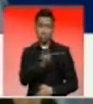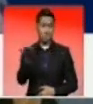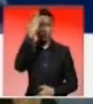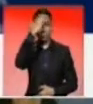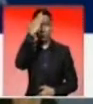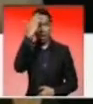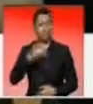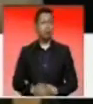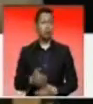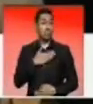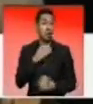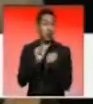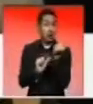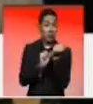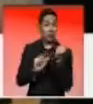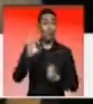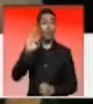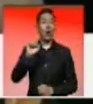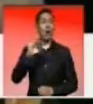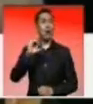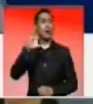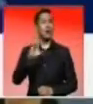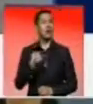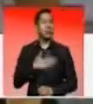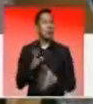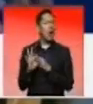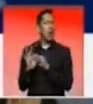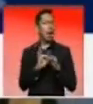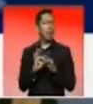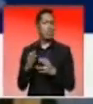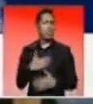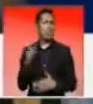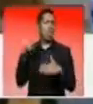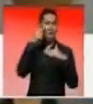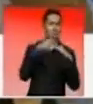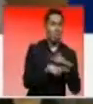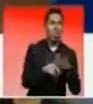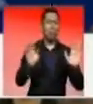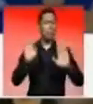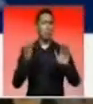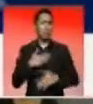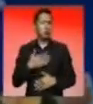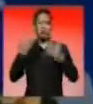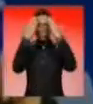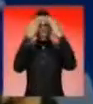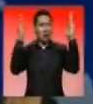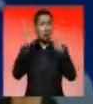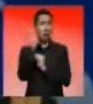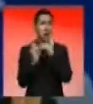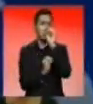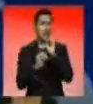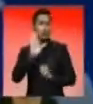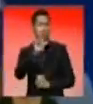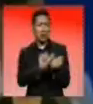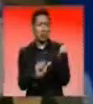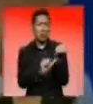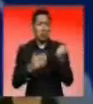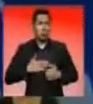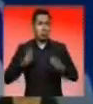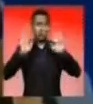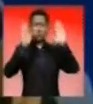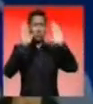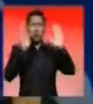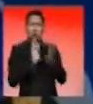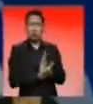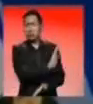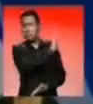No, mi hermano Fabricio Correa era muy amigo de los Odebrecht, pero nunca me he metido en esas cosas. Yo ni conocía la oficina de Fabricio Correa porque nunca estuve de acuerdo con su